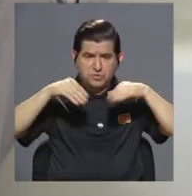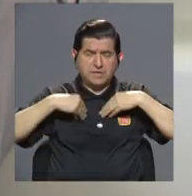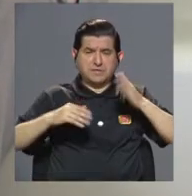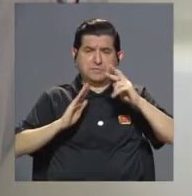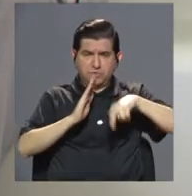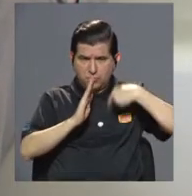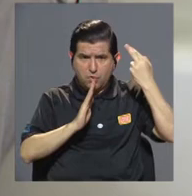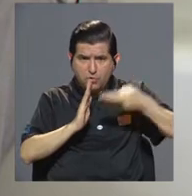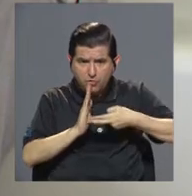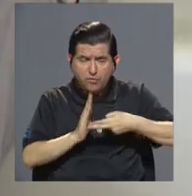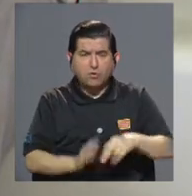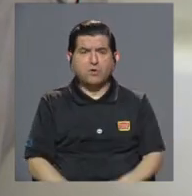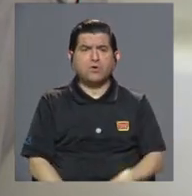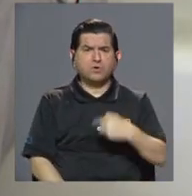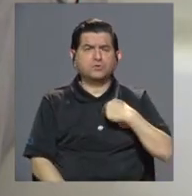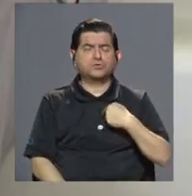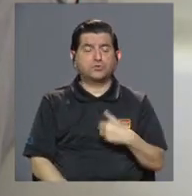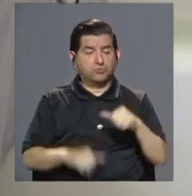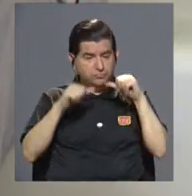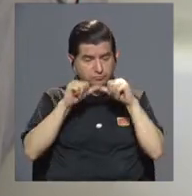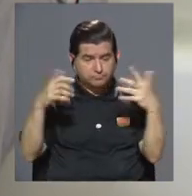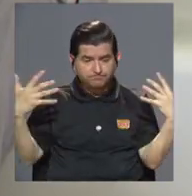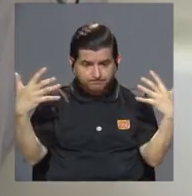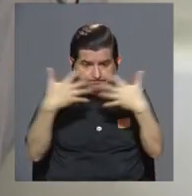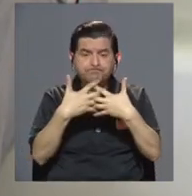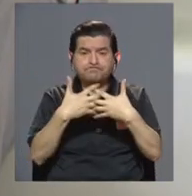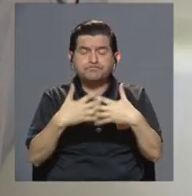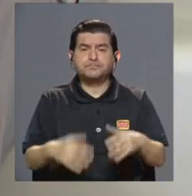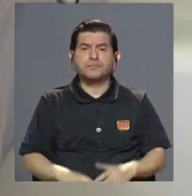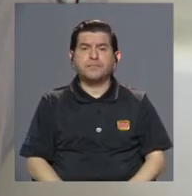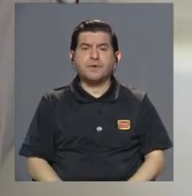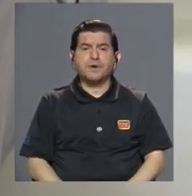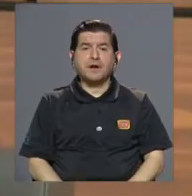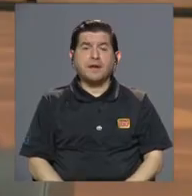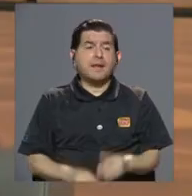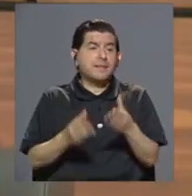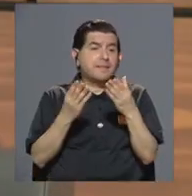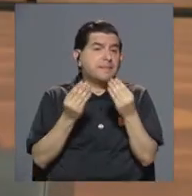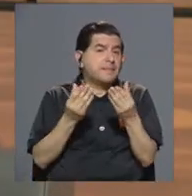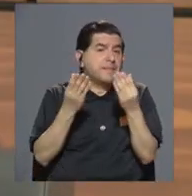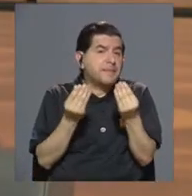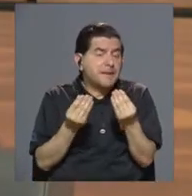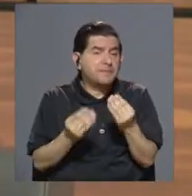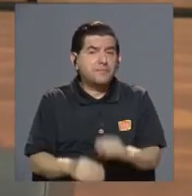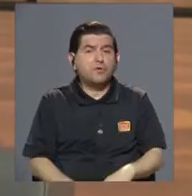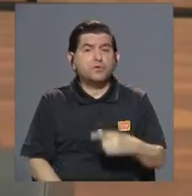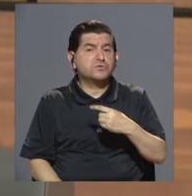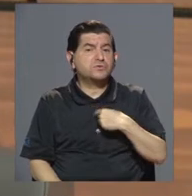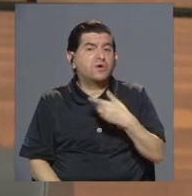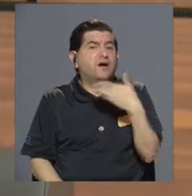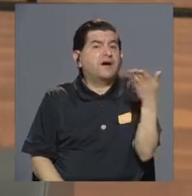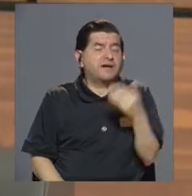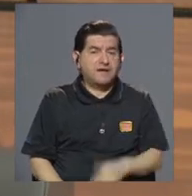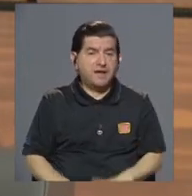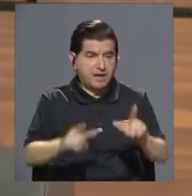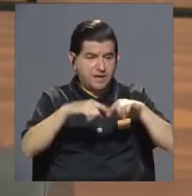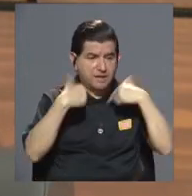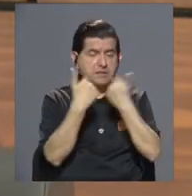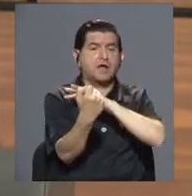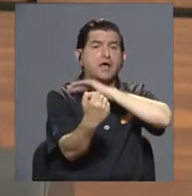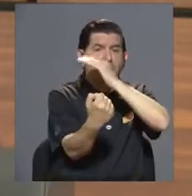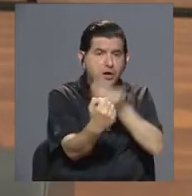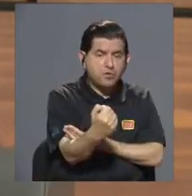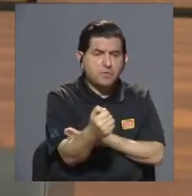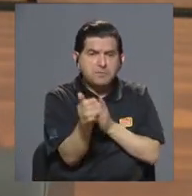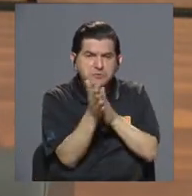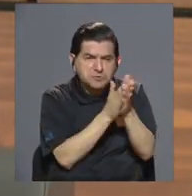posición, yo tengo que ser consecuente. A mí lo que tengo temor lo que tengo temor son de los grupos de poder que